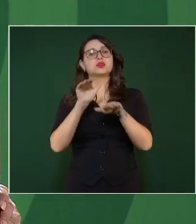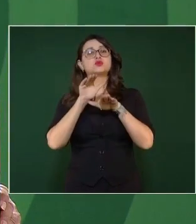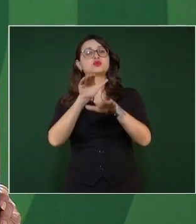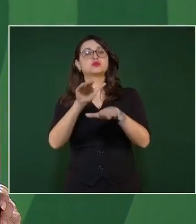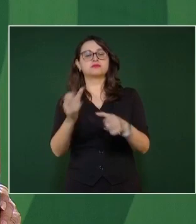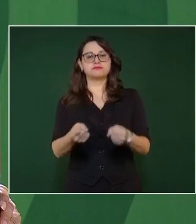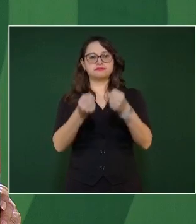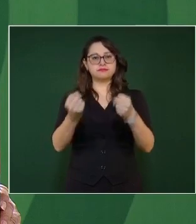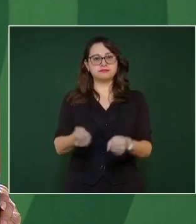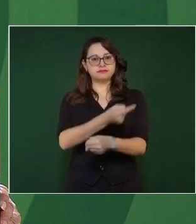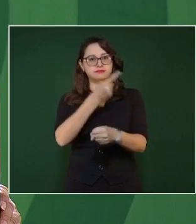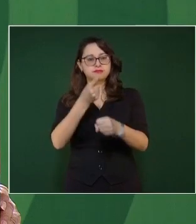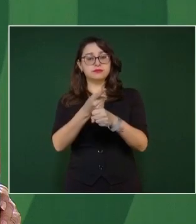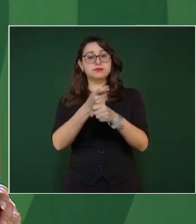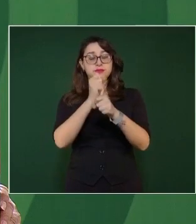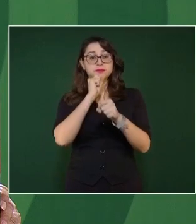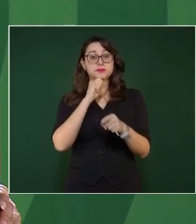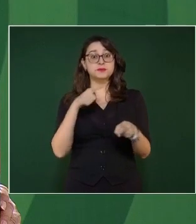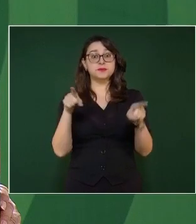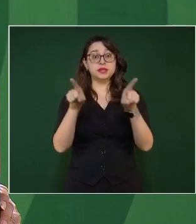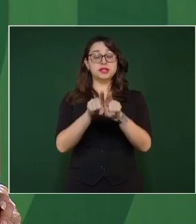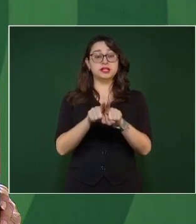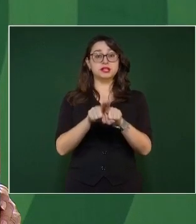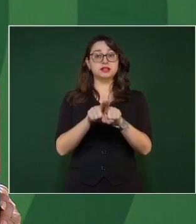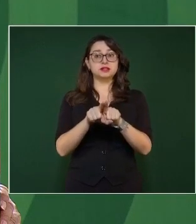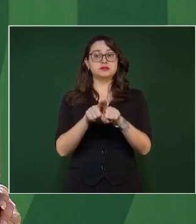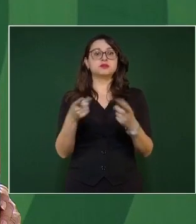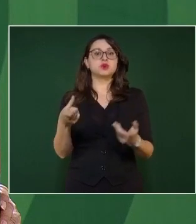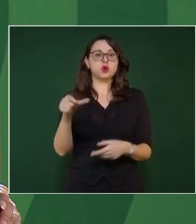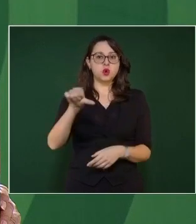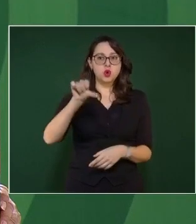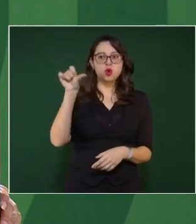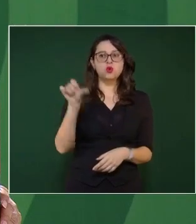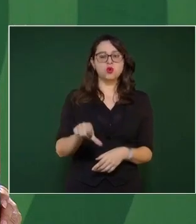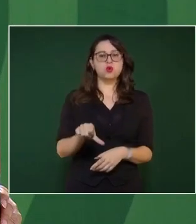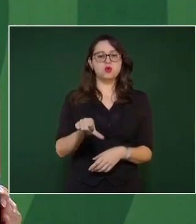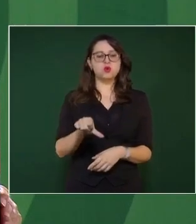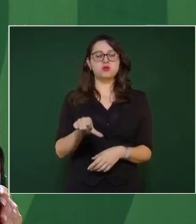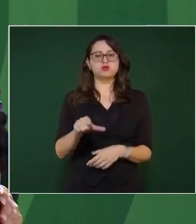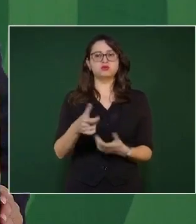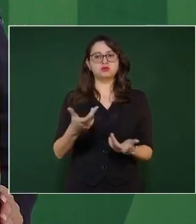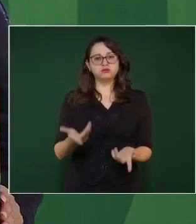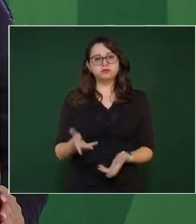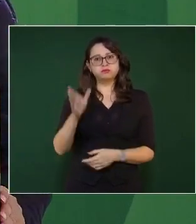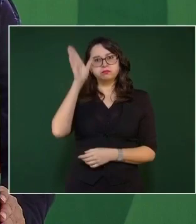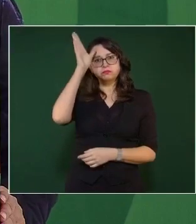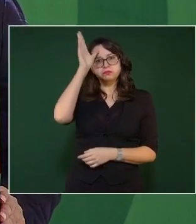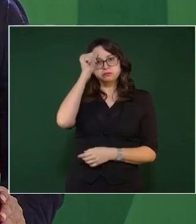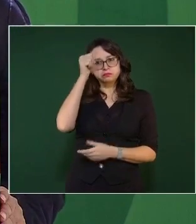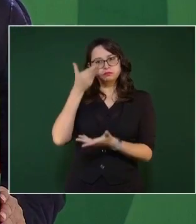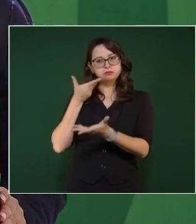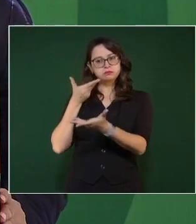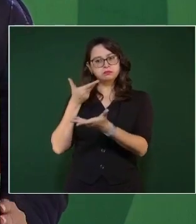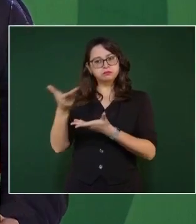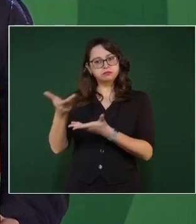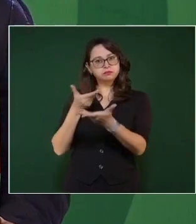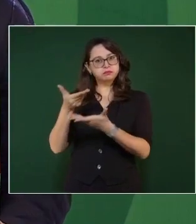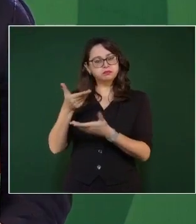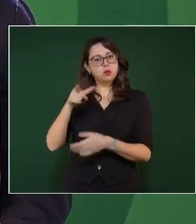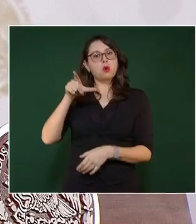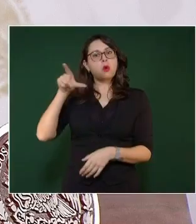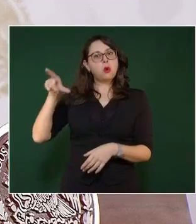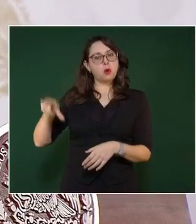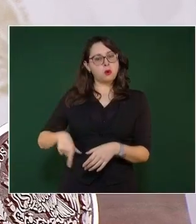también el día de hoy vamos a celebrar un convenio de colaboración entre el